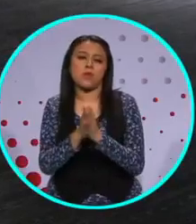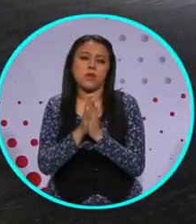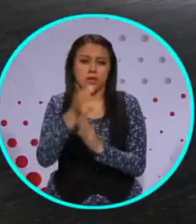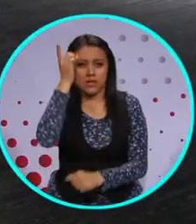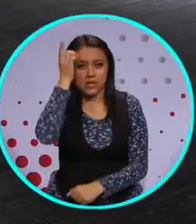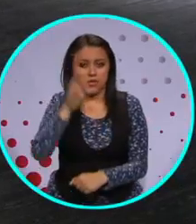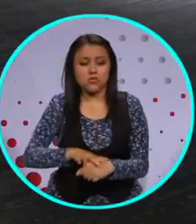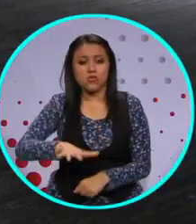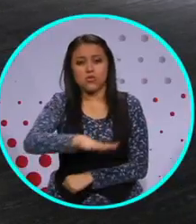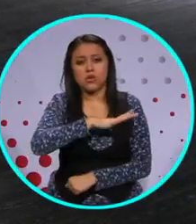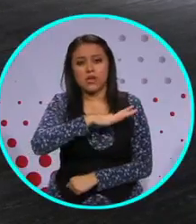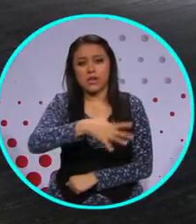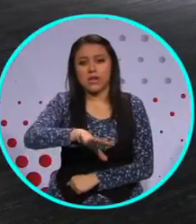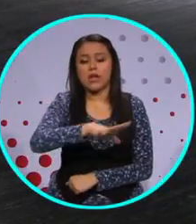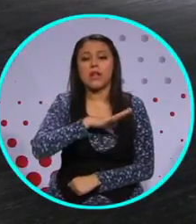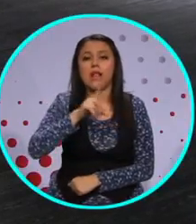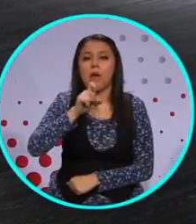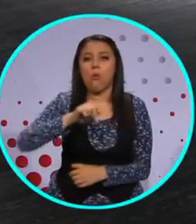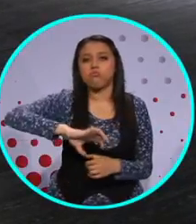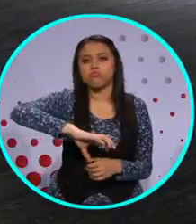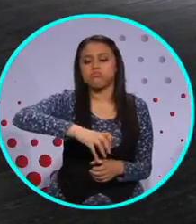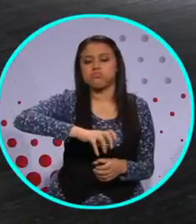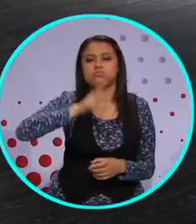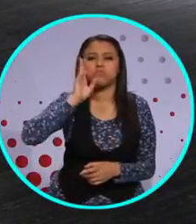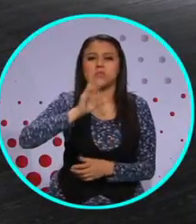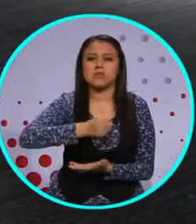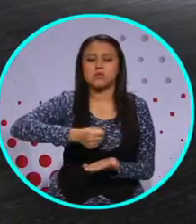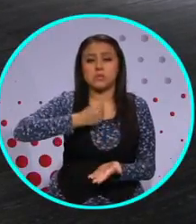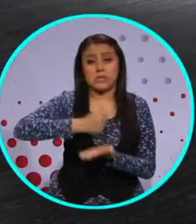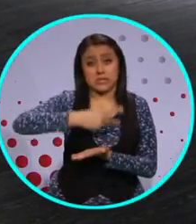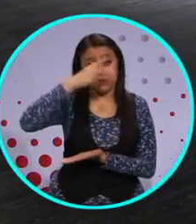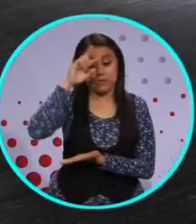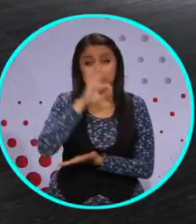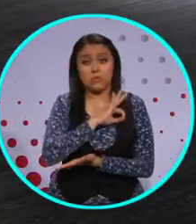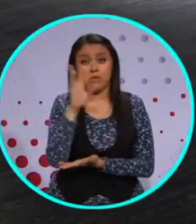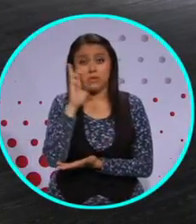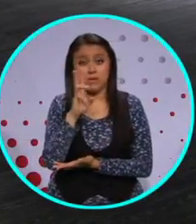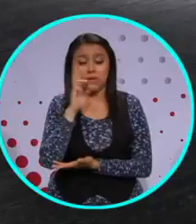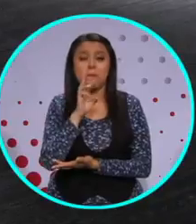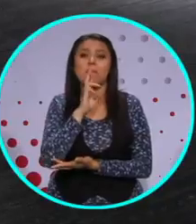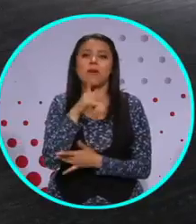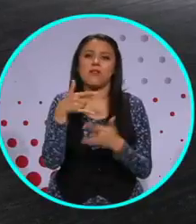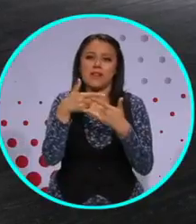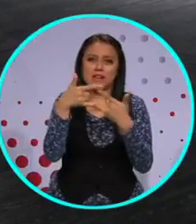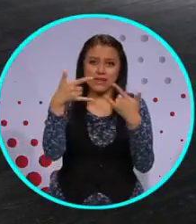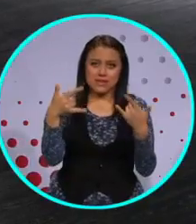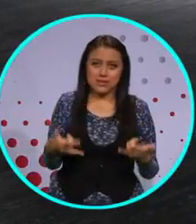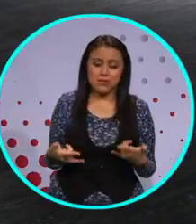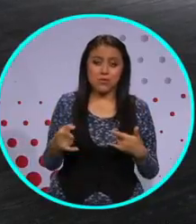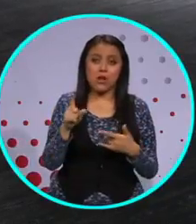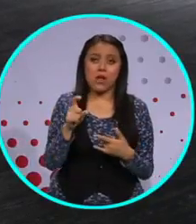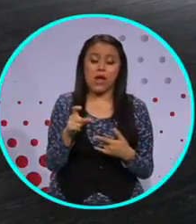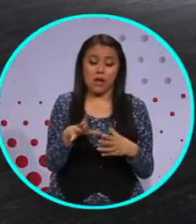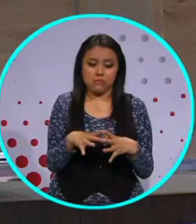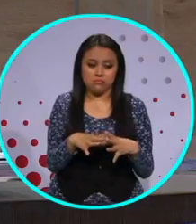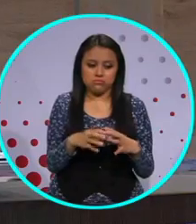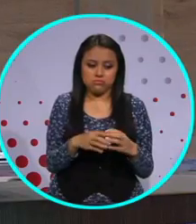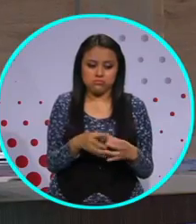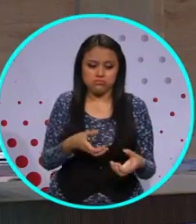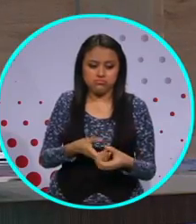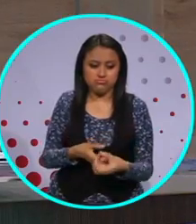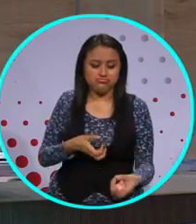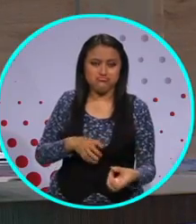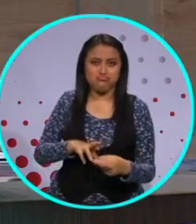se han robado nada y tienen a fugas por los vecinos y reventó la tubería es una historia más cool reventó la tubería y no hay quien la